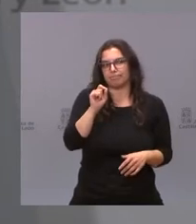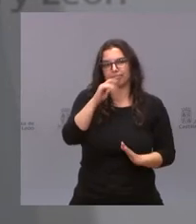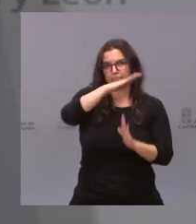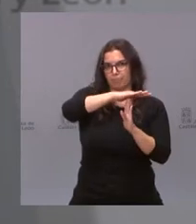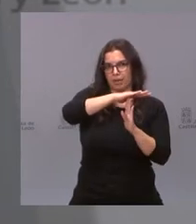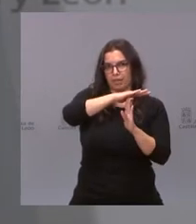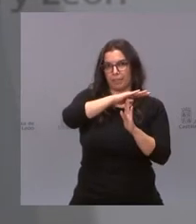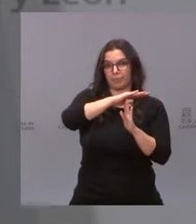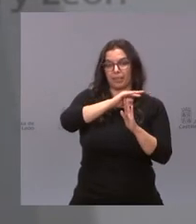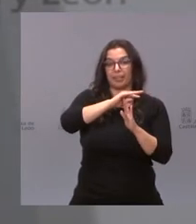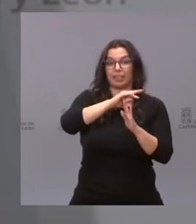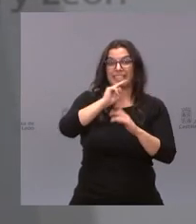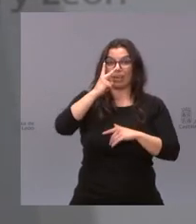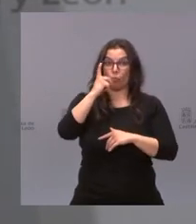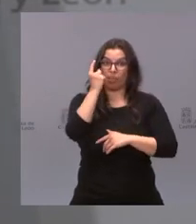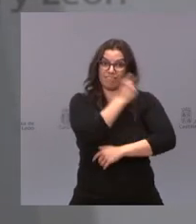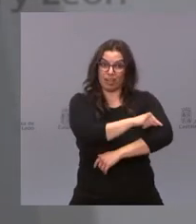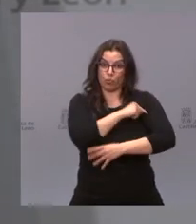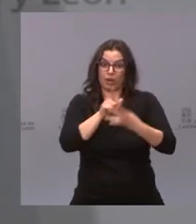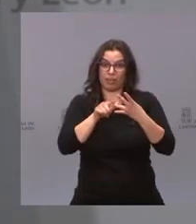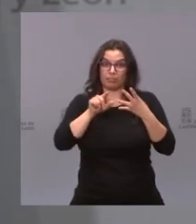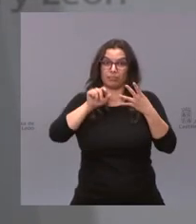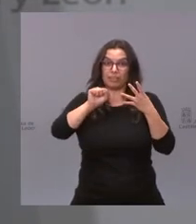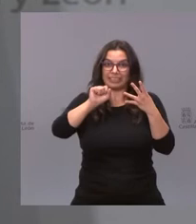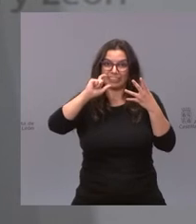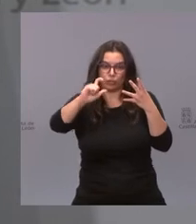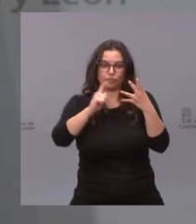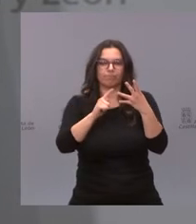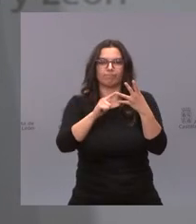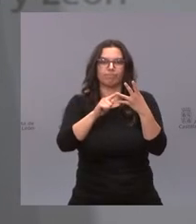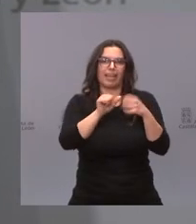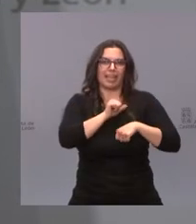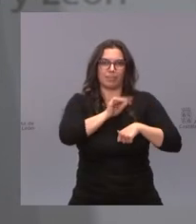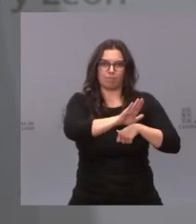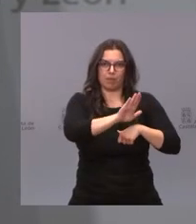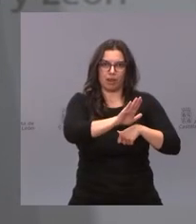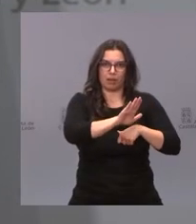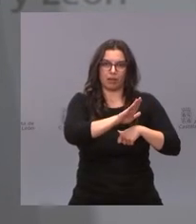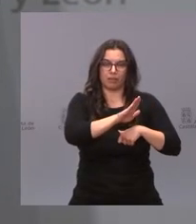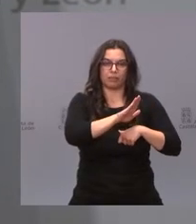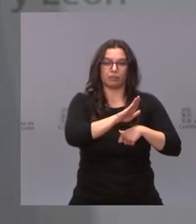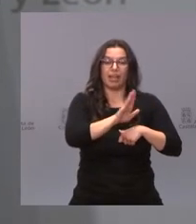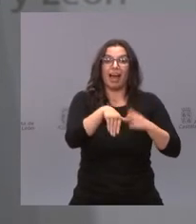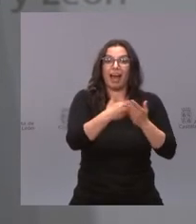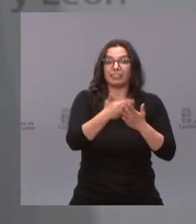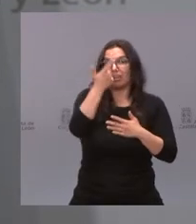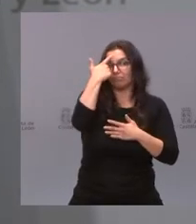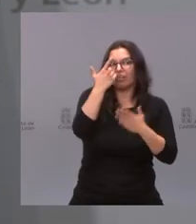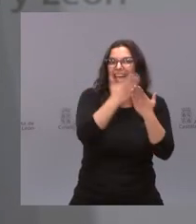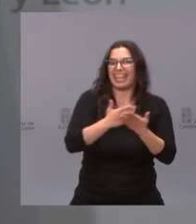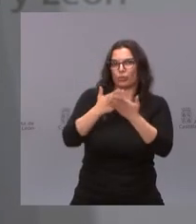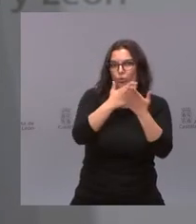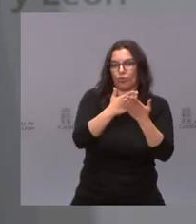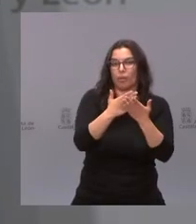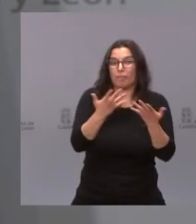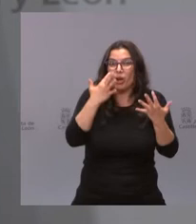paralizar las segundas dosis hasta la espera de un estudio que, he de decirles, nosotros no podemos comprender, porque no podemos